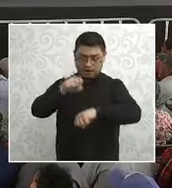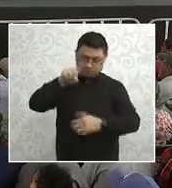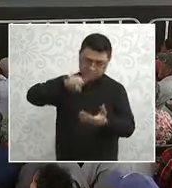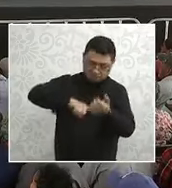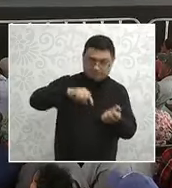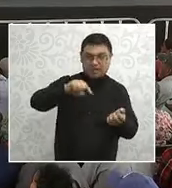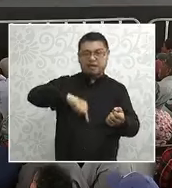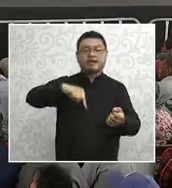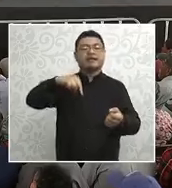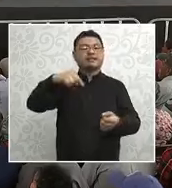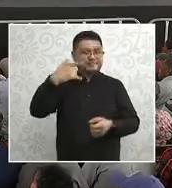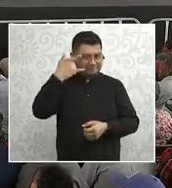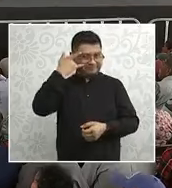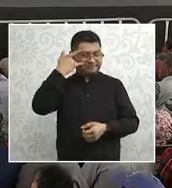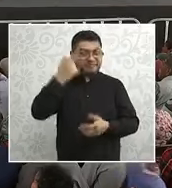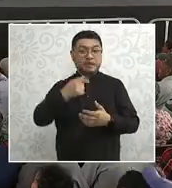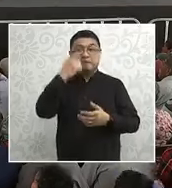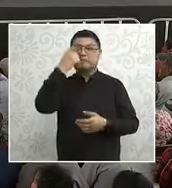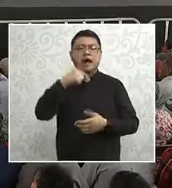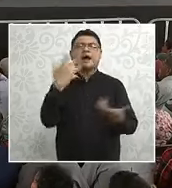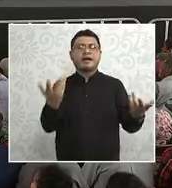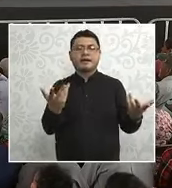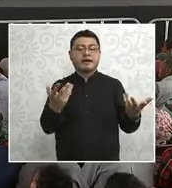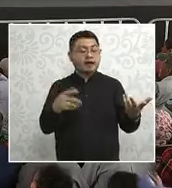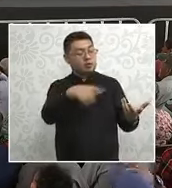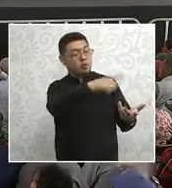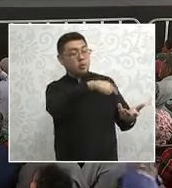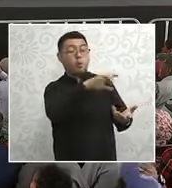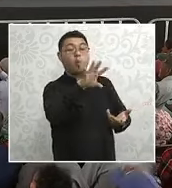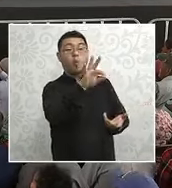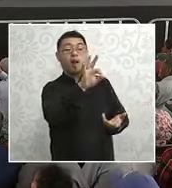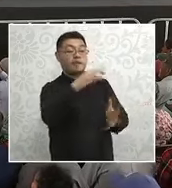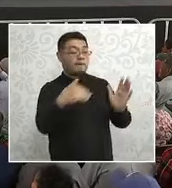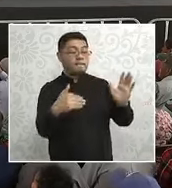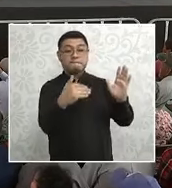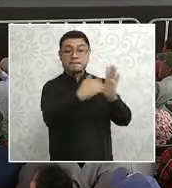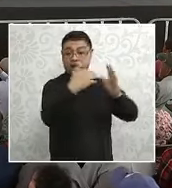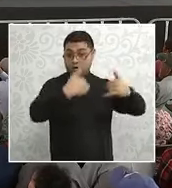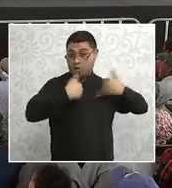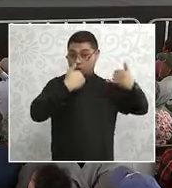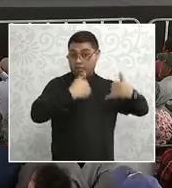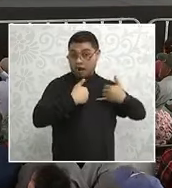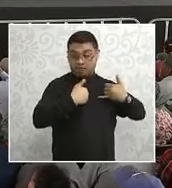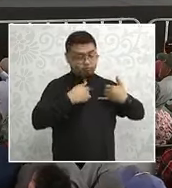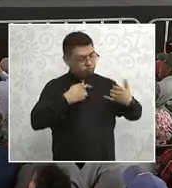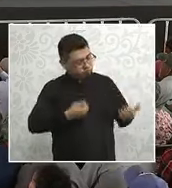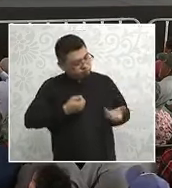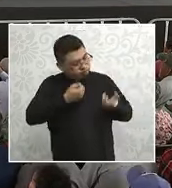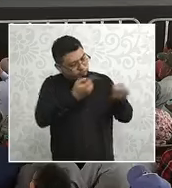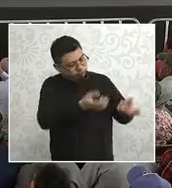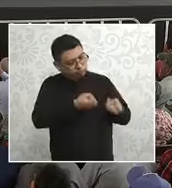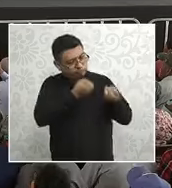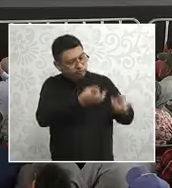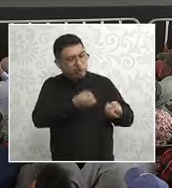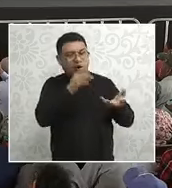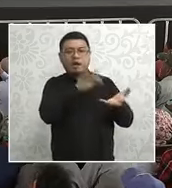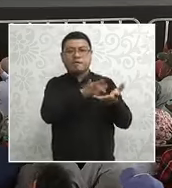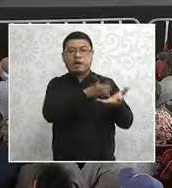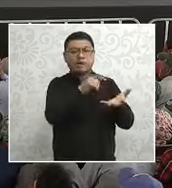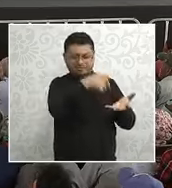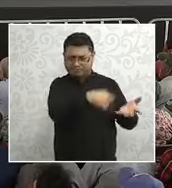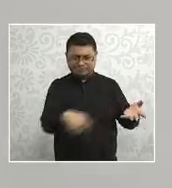estado para que la beca llegue a los 40,000 eh adolescentes que hay en ese nivel Me permito informarle presidenta que en esta